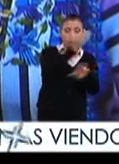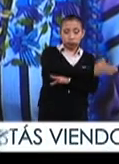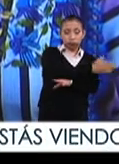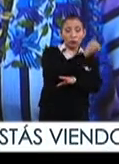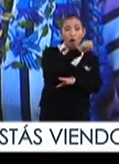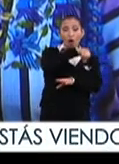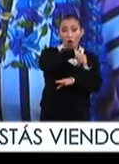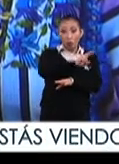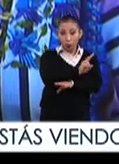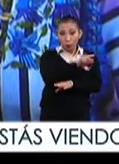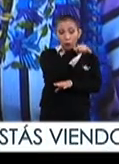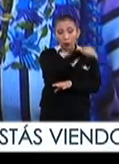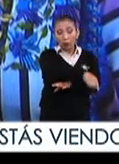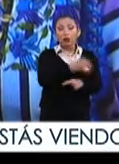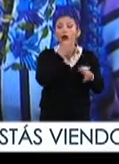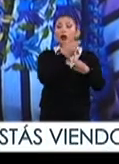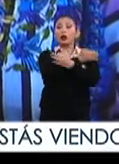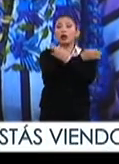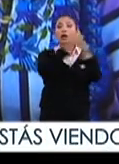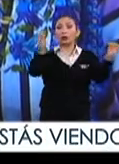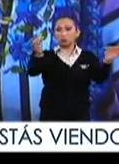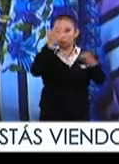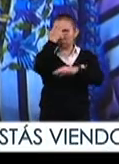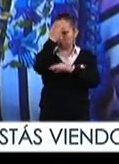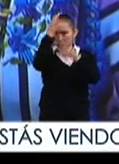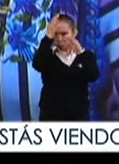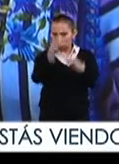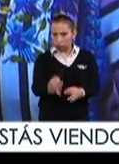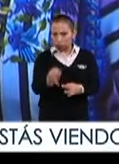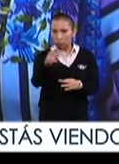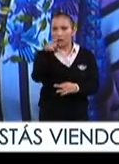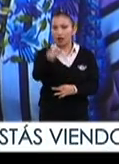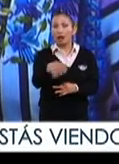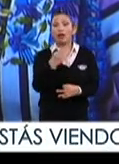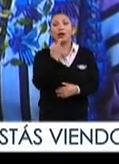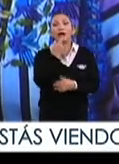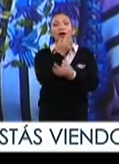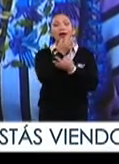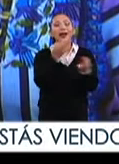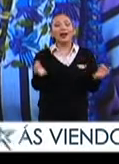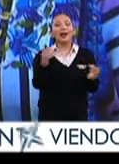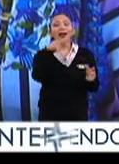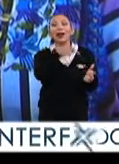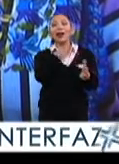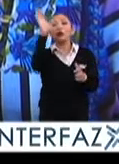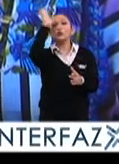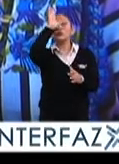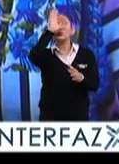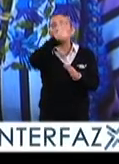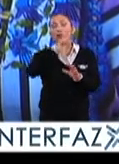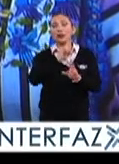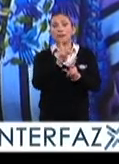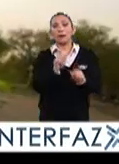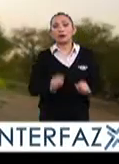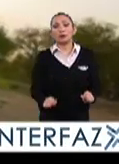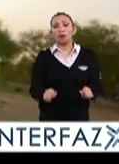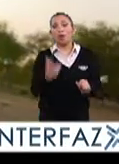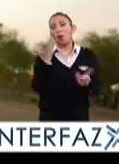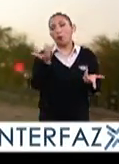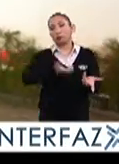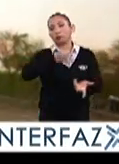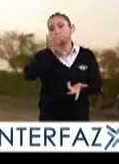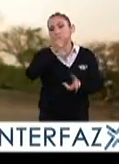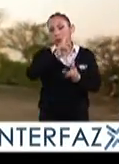las Naciones Unidas proclamó solemnemente la Declaración sobre Cultura de Paz. Y